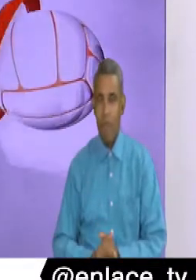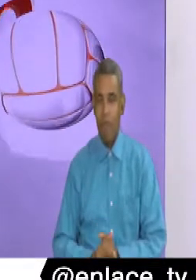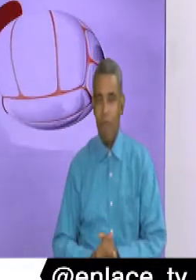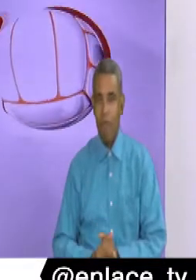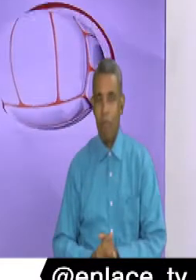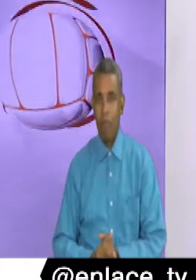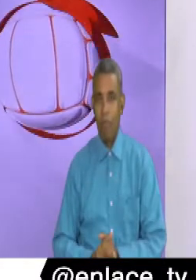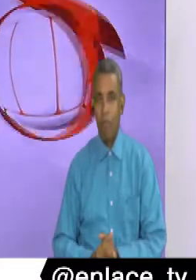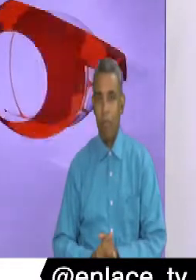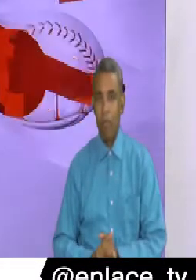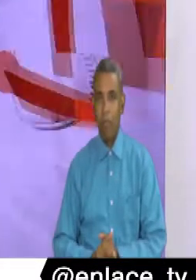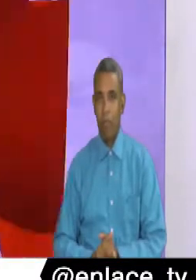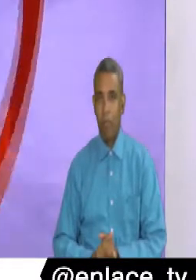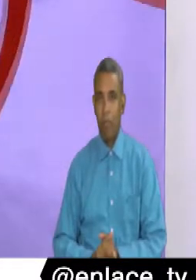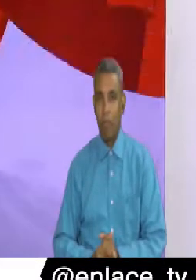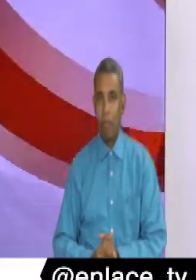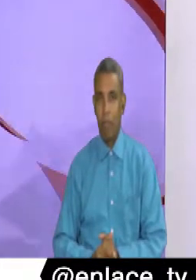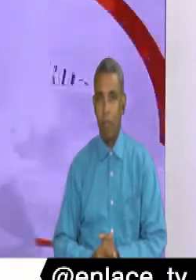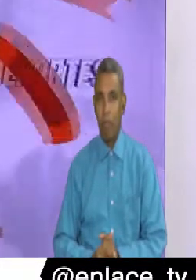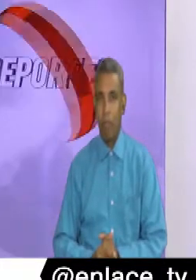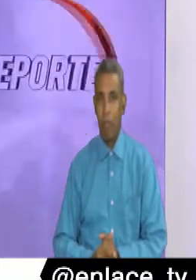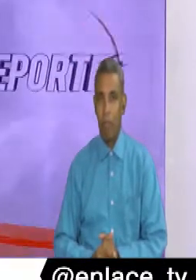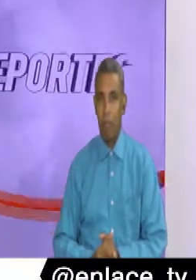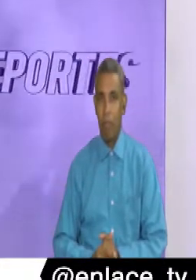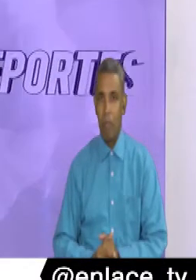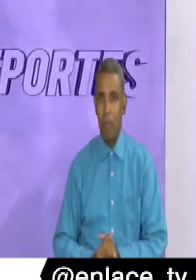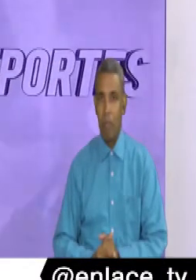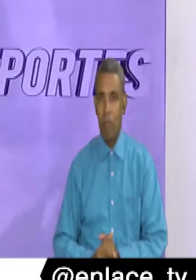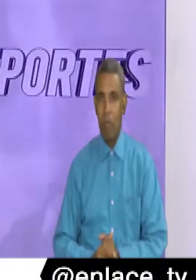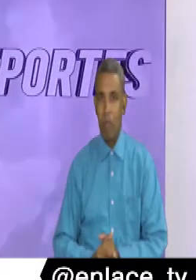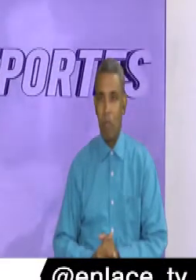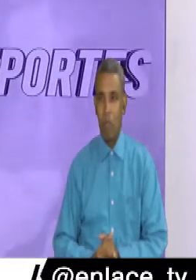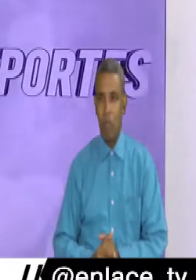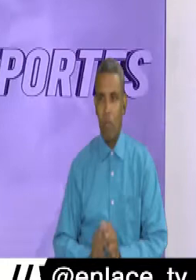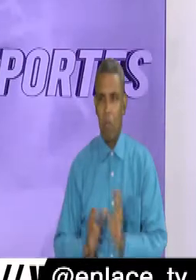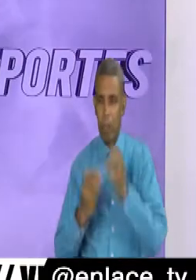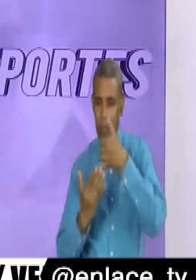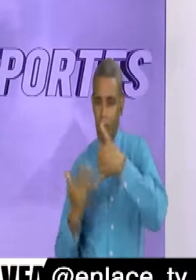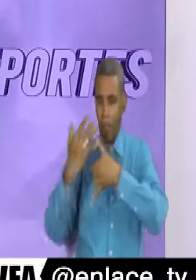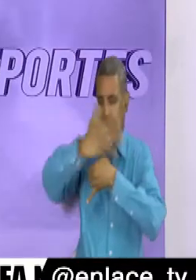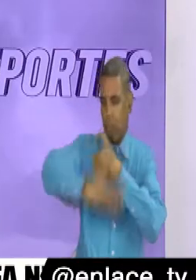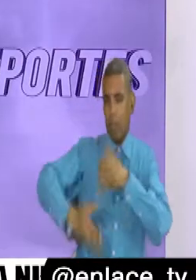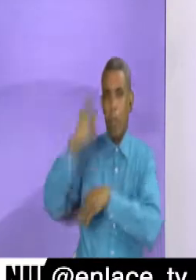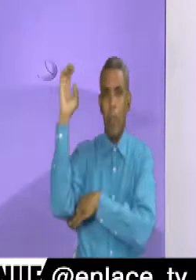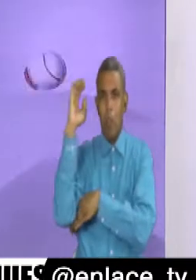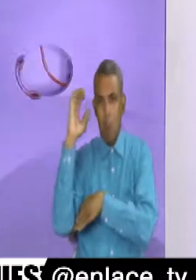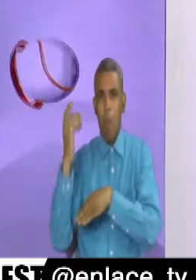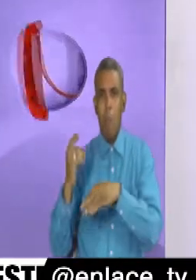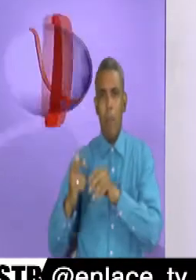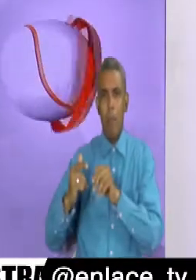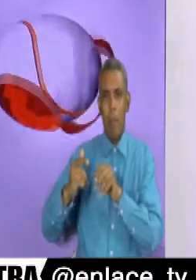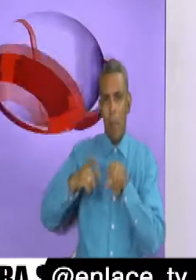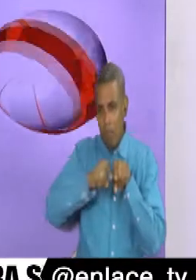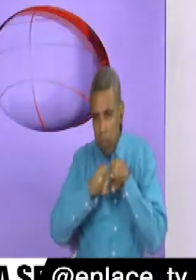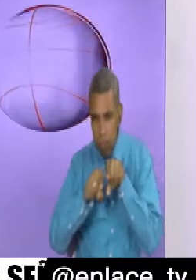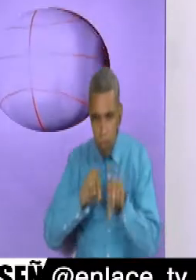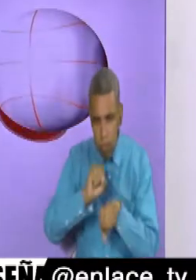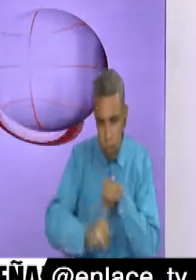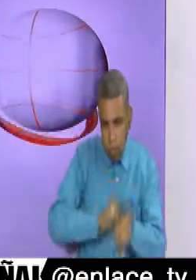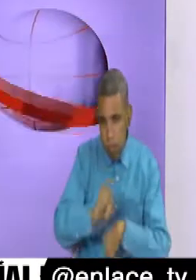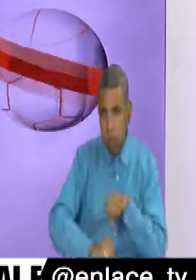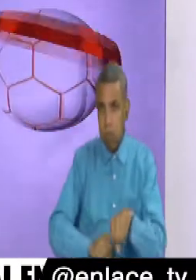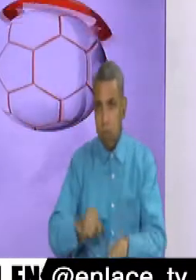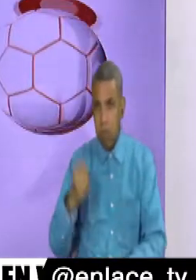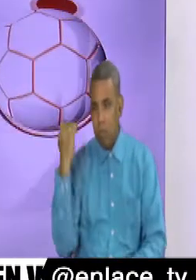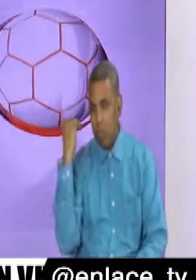Con la participación de diferentes corredores provenientes de algunas regiones del país, se cumplió con éxito durante el fin de semana la primera